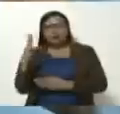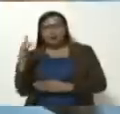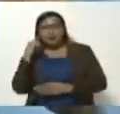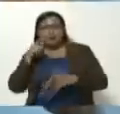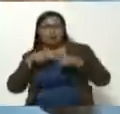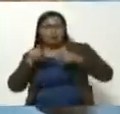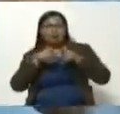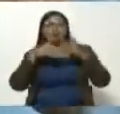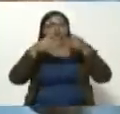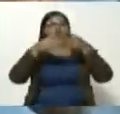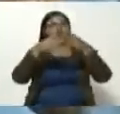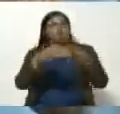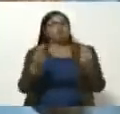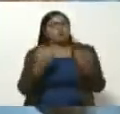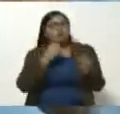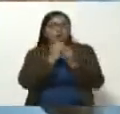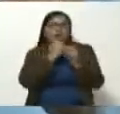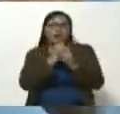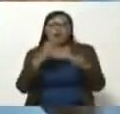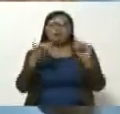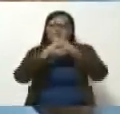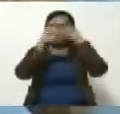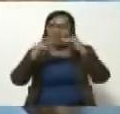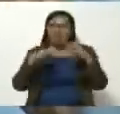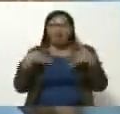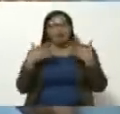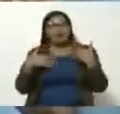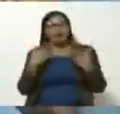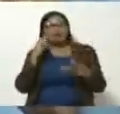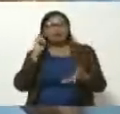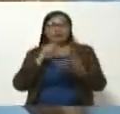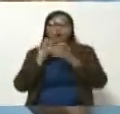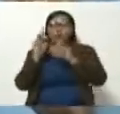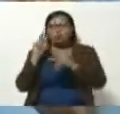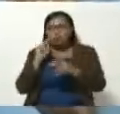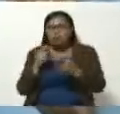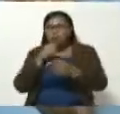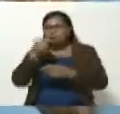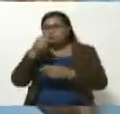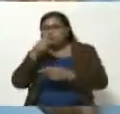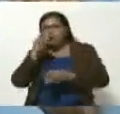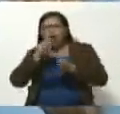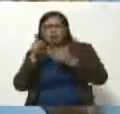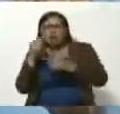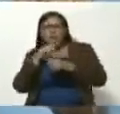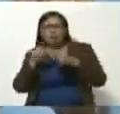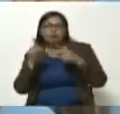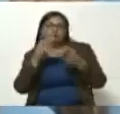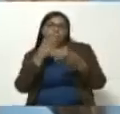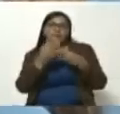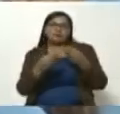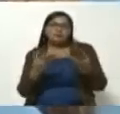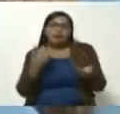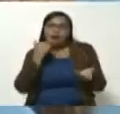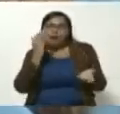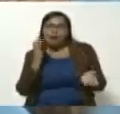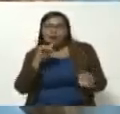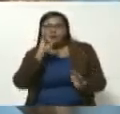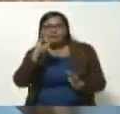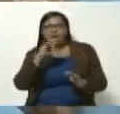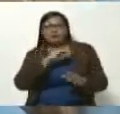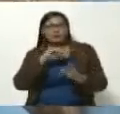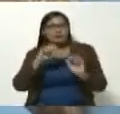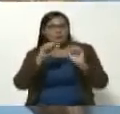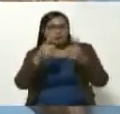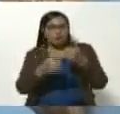buque, muchos trabajadores felices, muchos trabajadores alegres. María Gabriela tuvo la oportunidad de entrevistar a varios, pero como siempre ocurre en el tema noticioso, vamos a